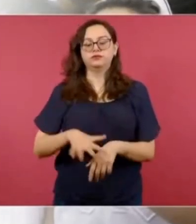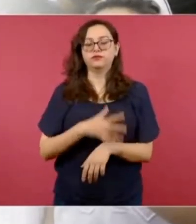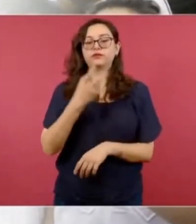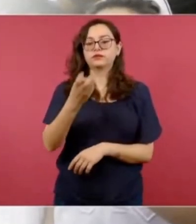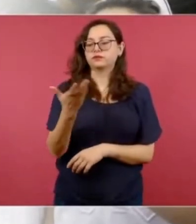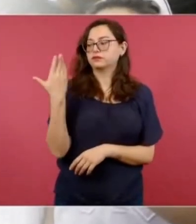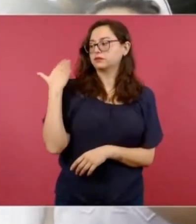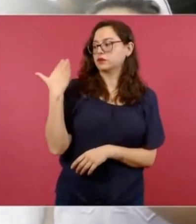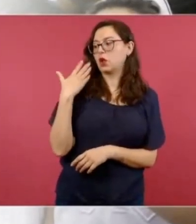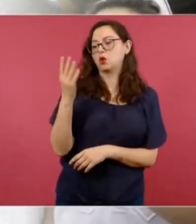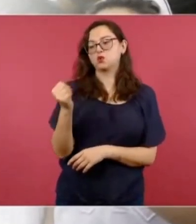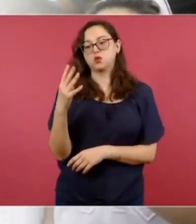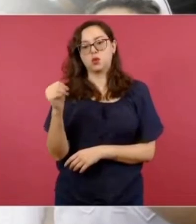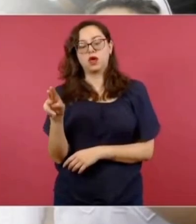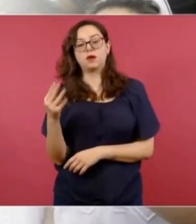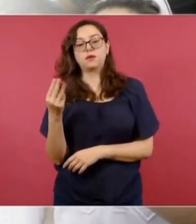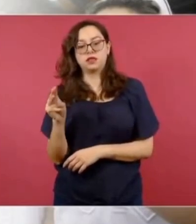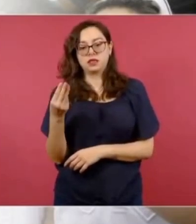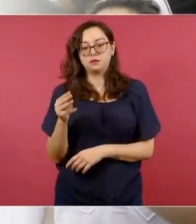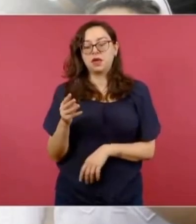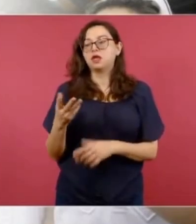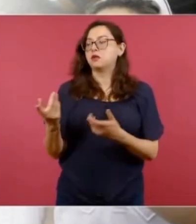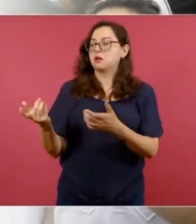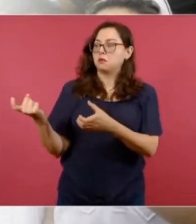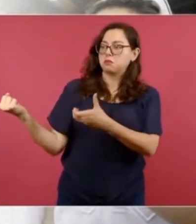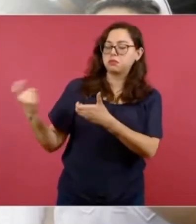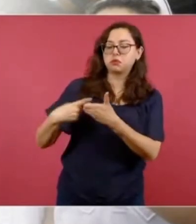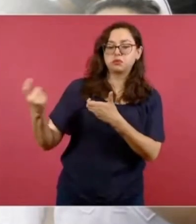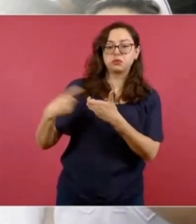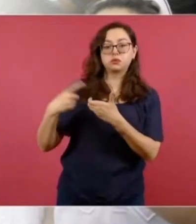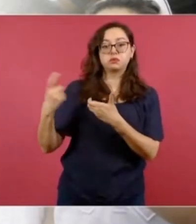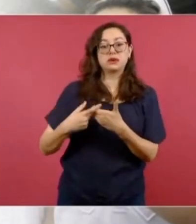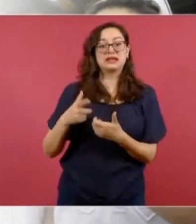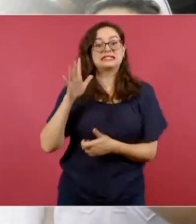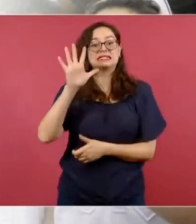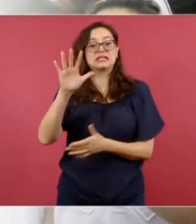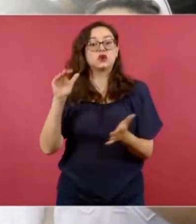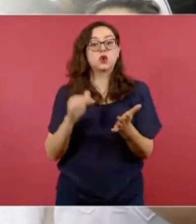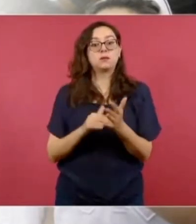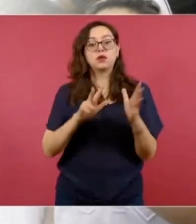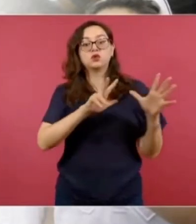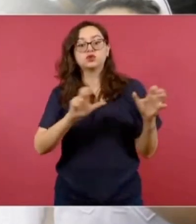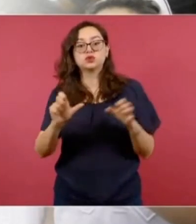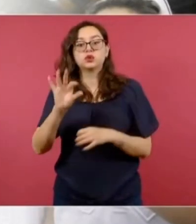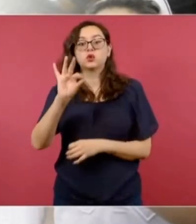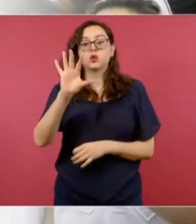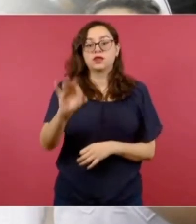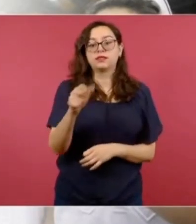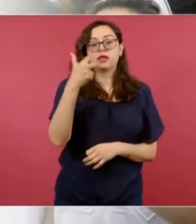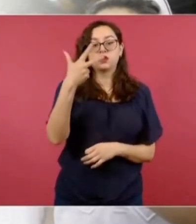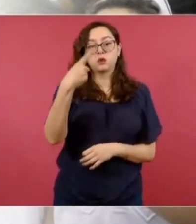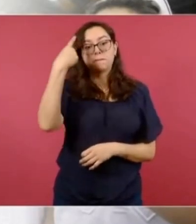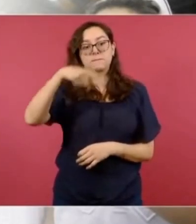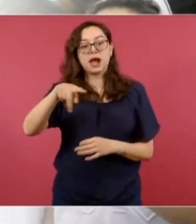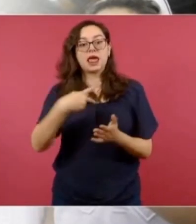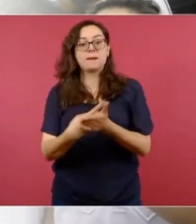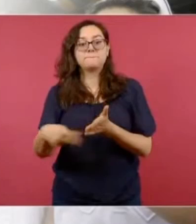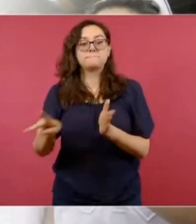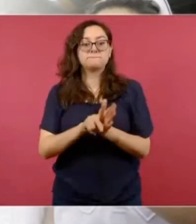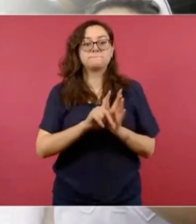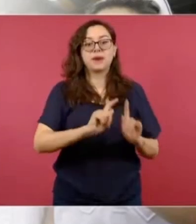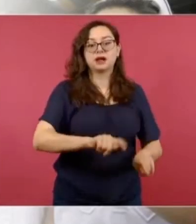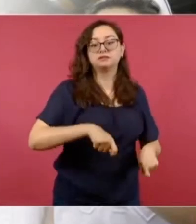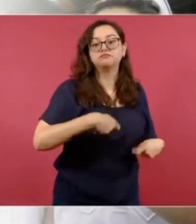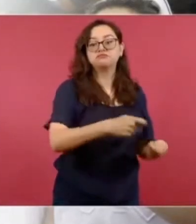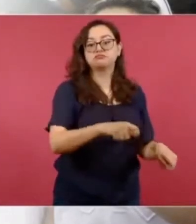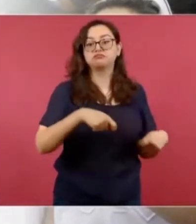registro. Se han recibido 5,848 perfiles para cubrir 5,799 plazas. Pero queríamos anunciar